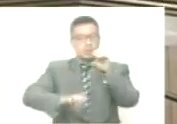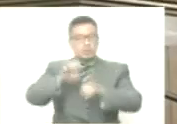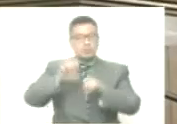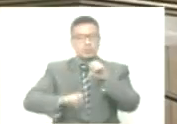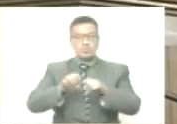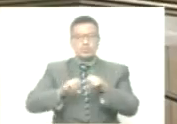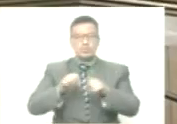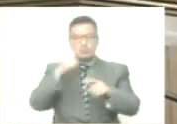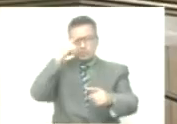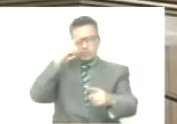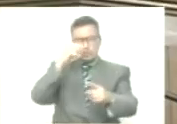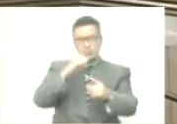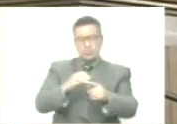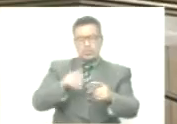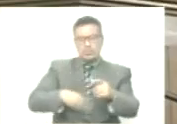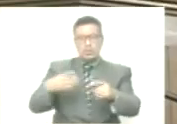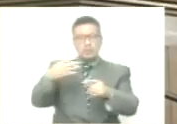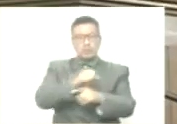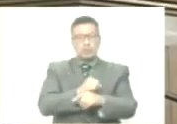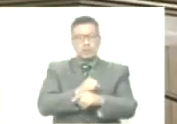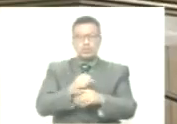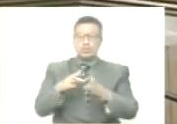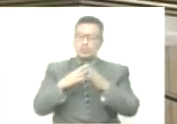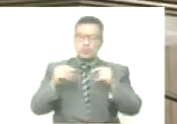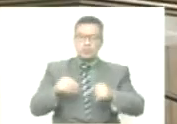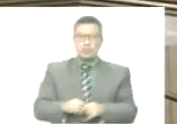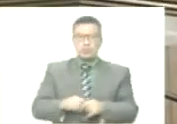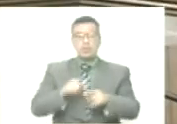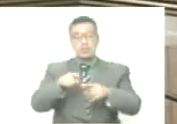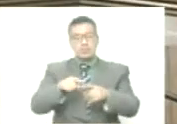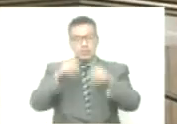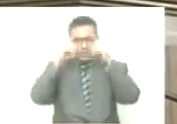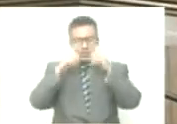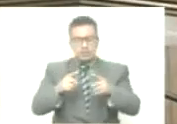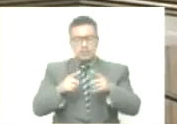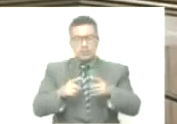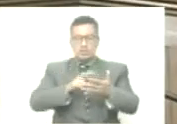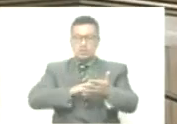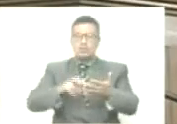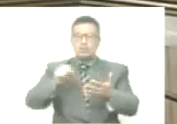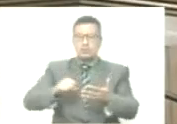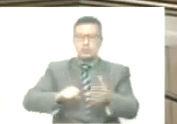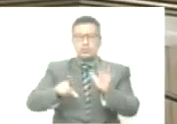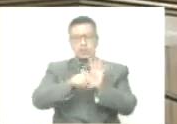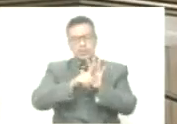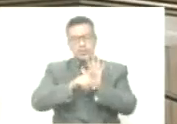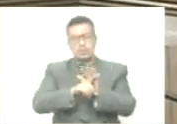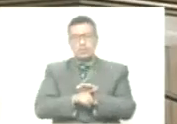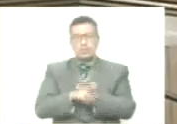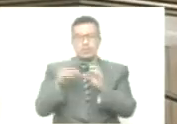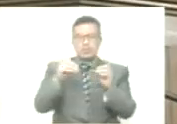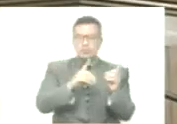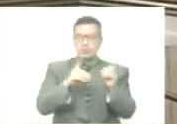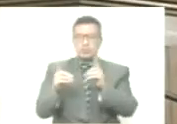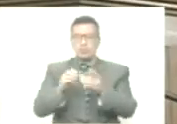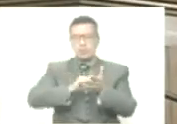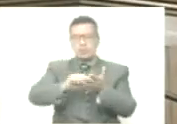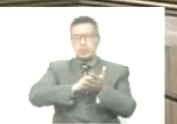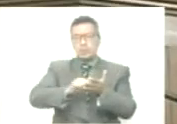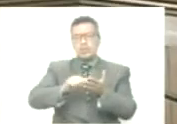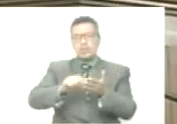sus objetivos, alcance y viabilidad a fin de determinar la pertinencia de la ley. Y se discutirá el artículo